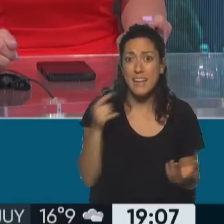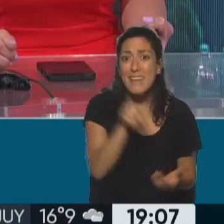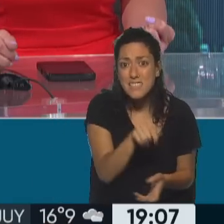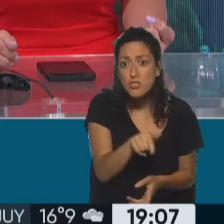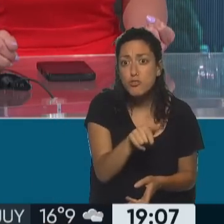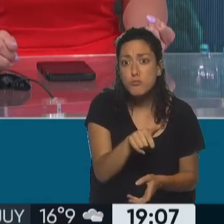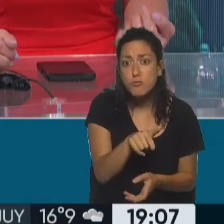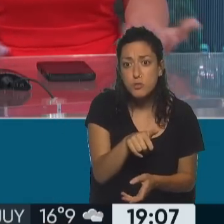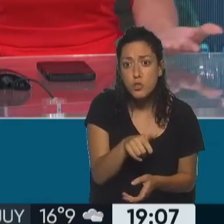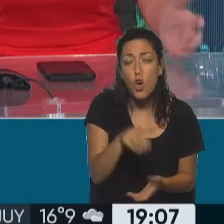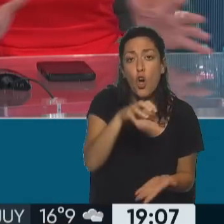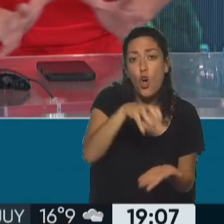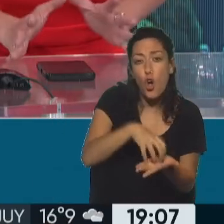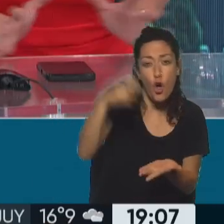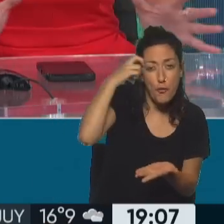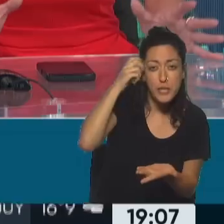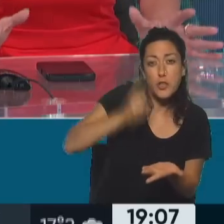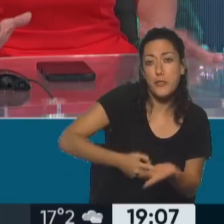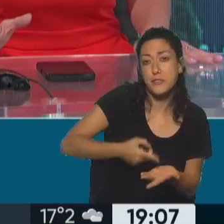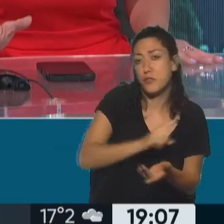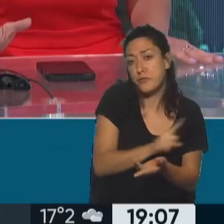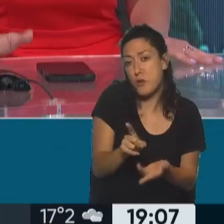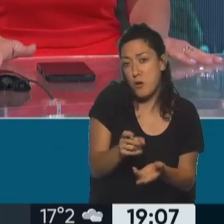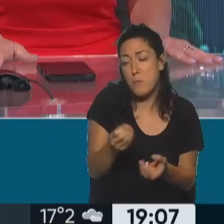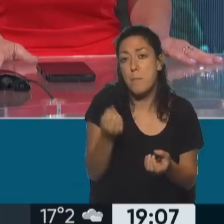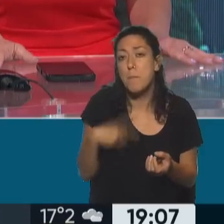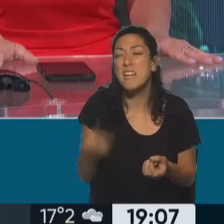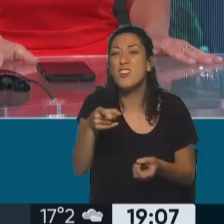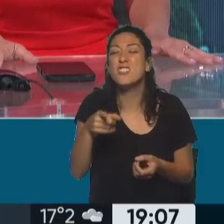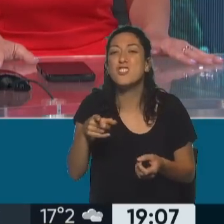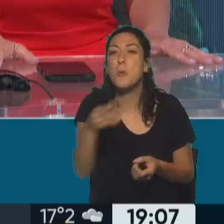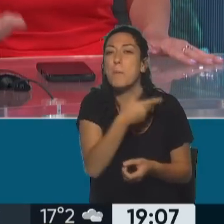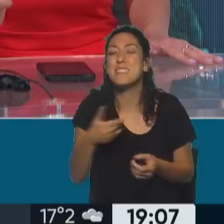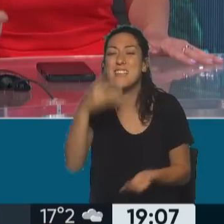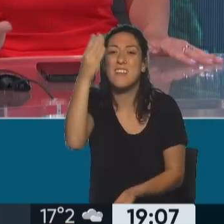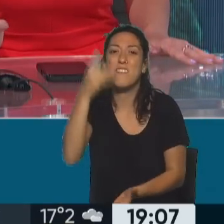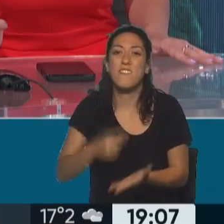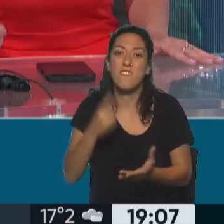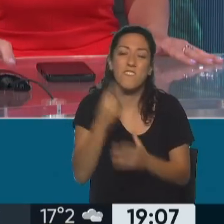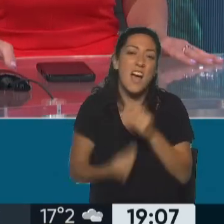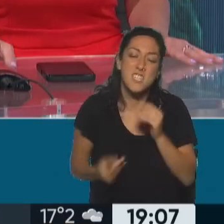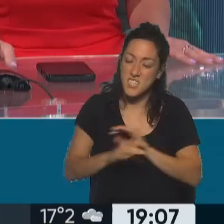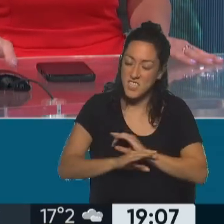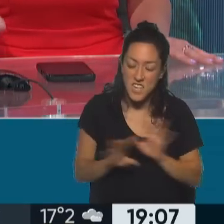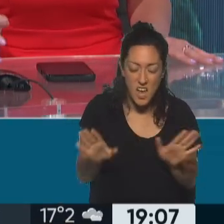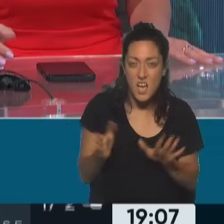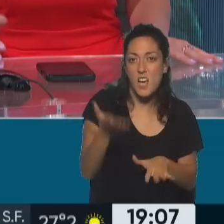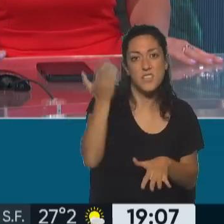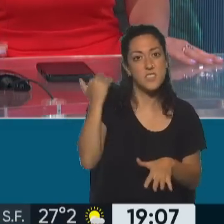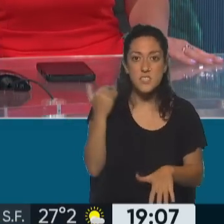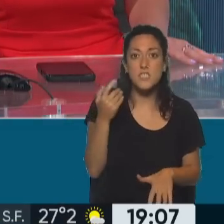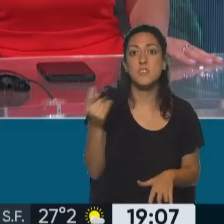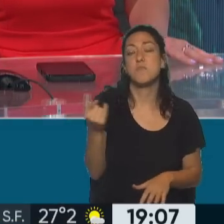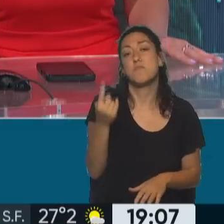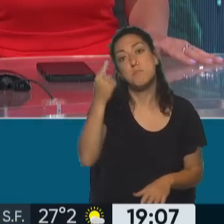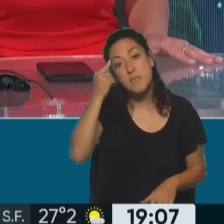pasar por el Congreso. Pero esto lo digo que yo creo que tiene que ver con un error de diagnóstico del presidente de la Nación desde el primer momento, cuando de algún